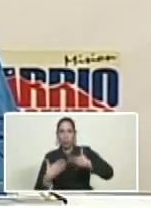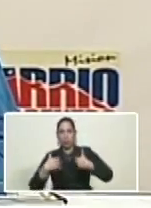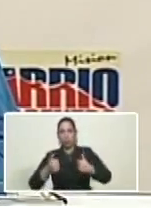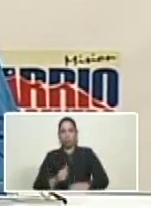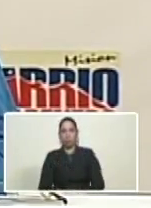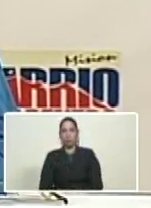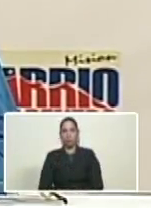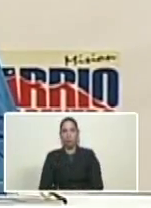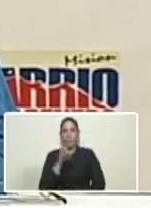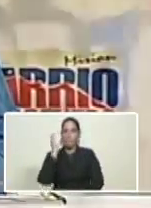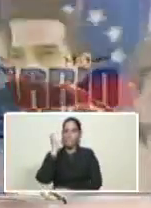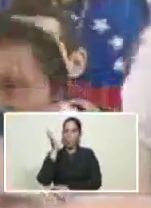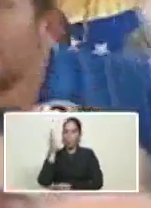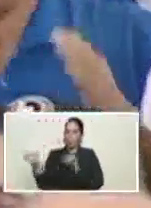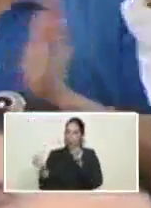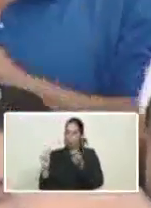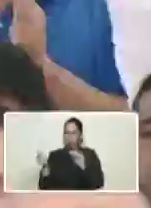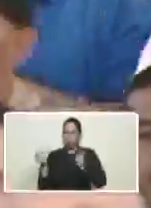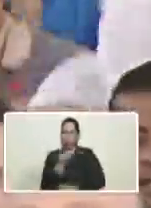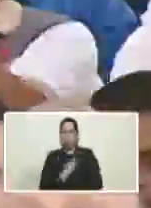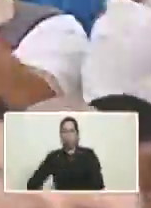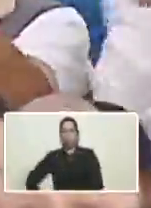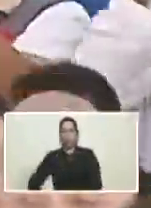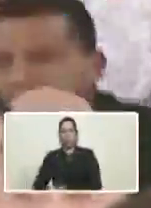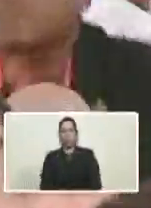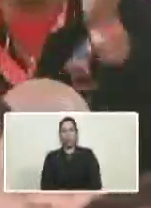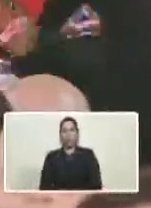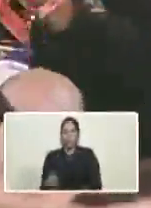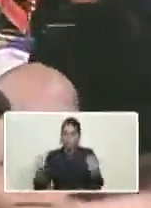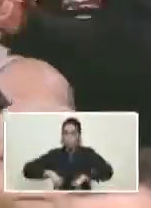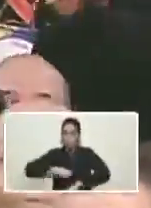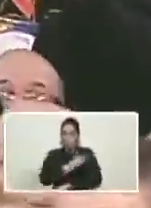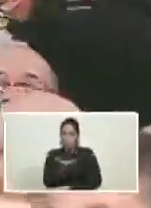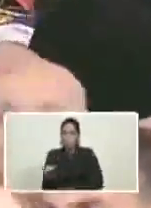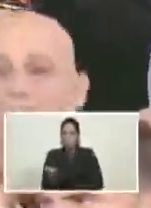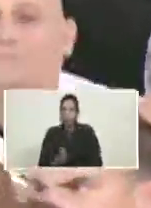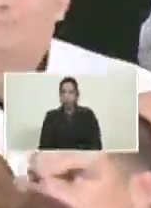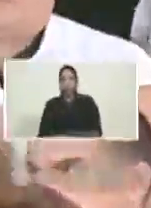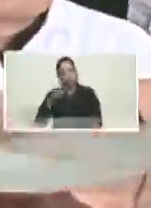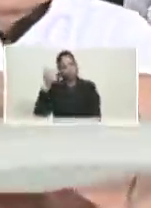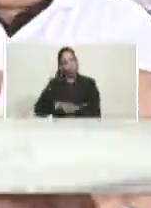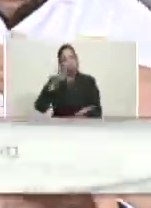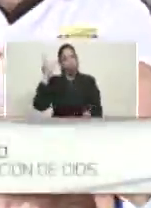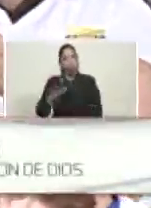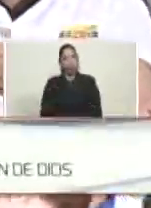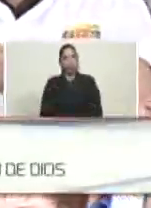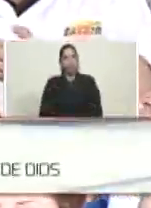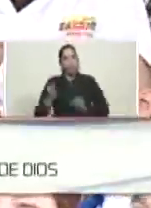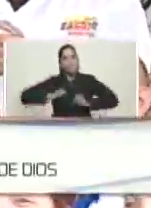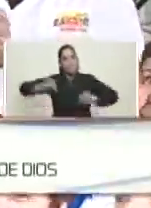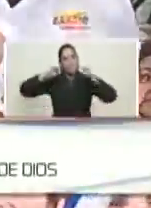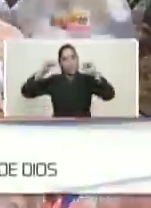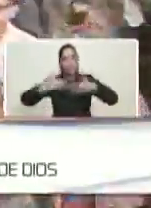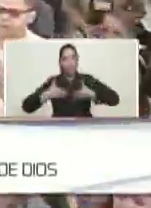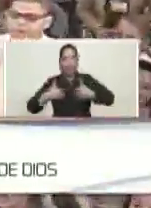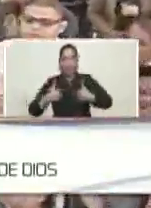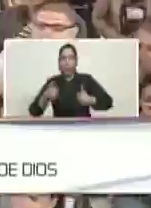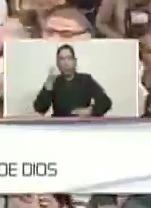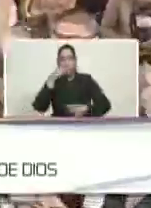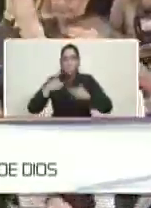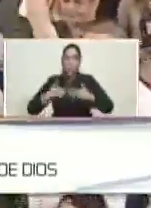en plenaria presidencial. ¿Están de acuerdo? ¡Aprobado! ¡Que viva la salud pública de